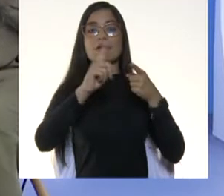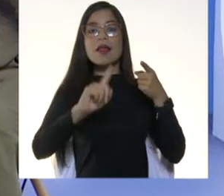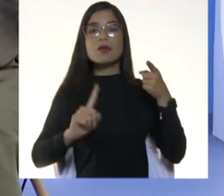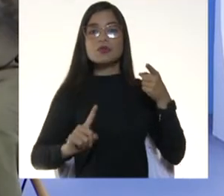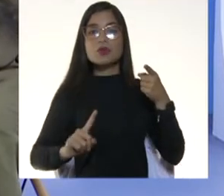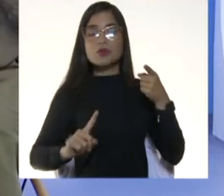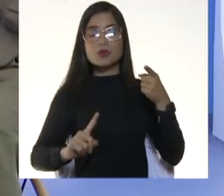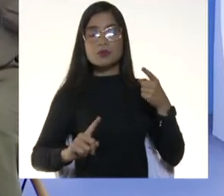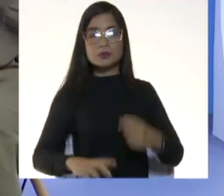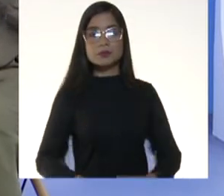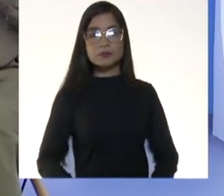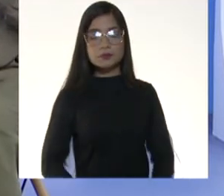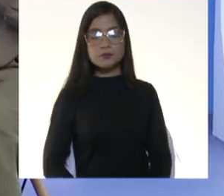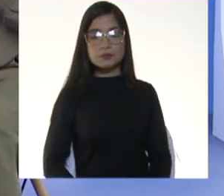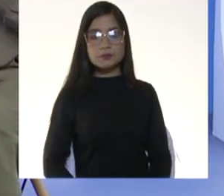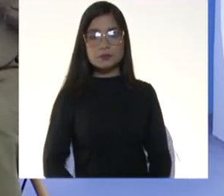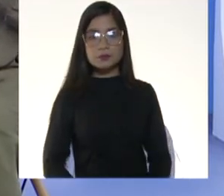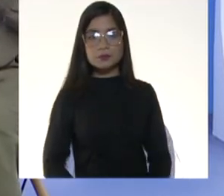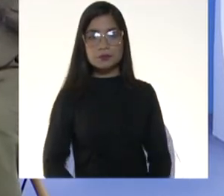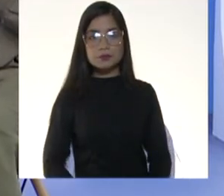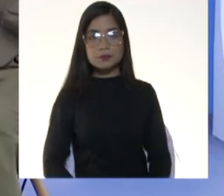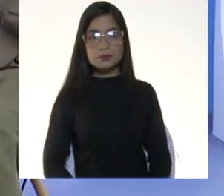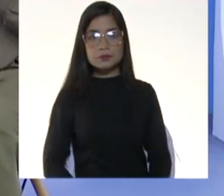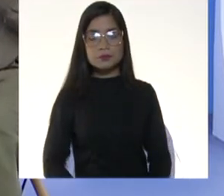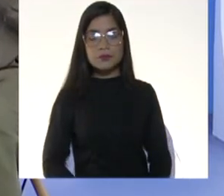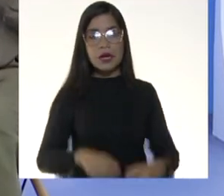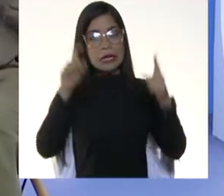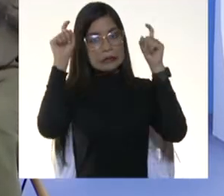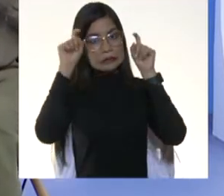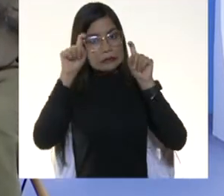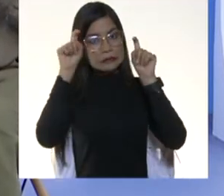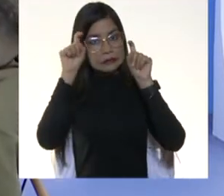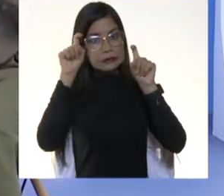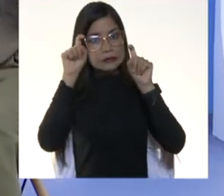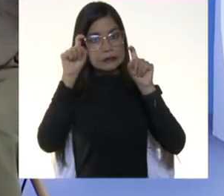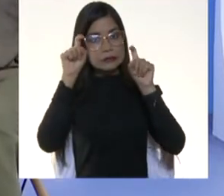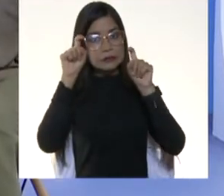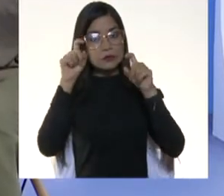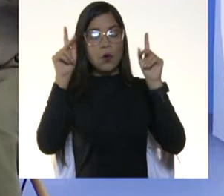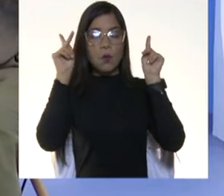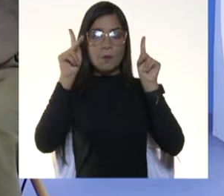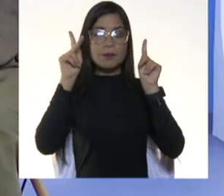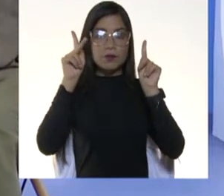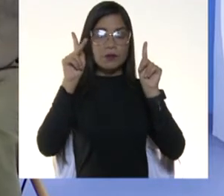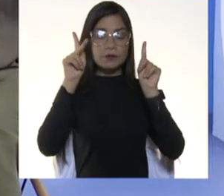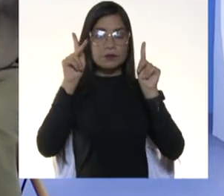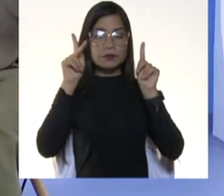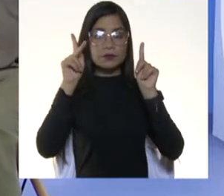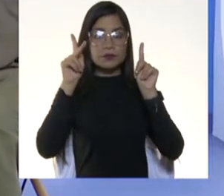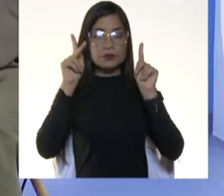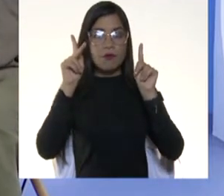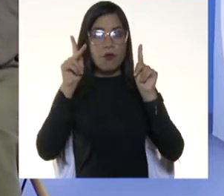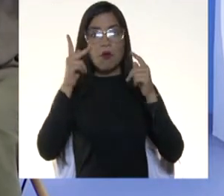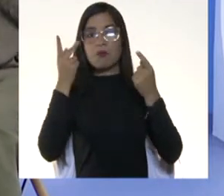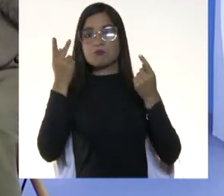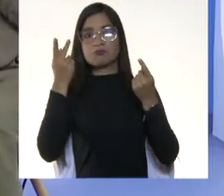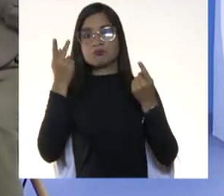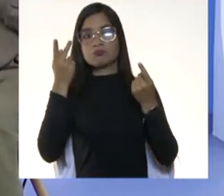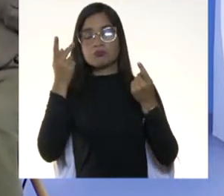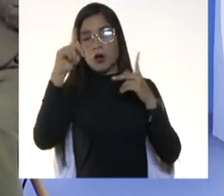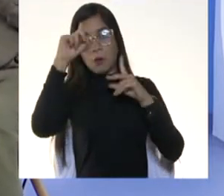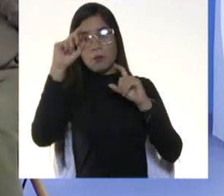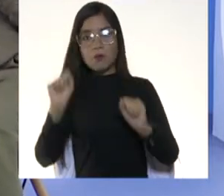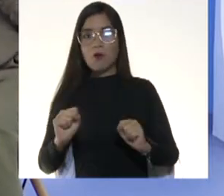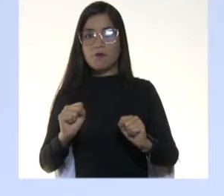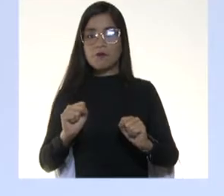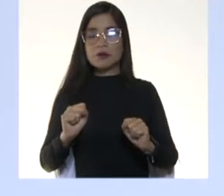técnicas, que te estoy formando un profesor en media general con fortalezas en GHC o MTC, como se fue dinamizando en el transcurso